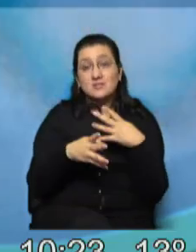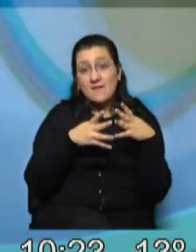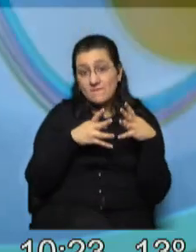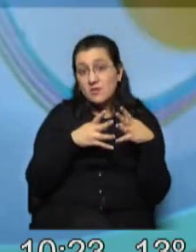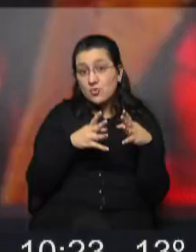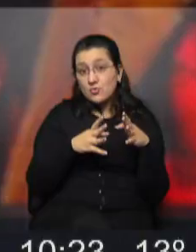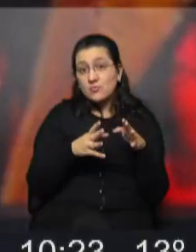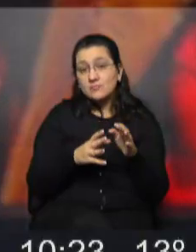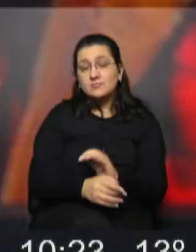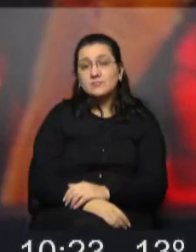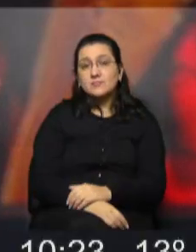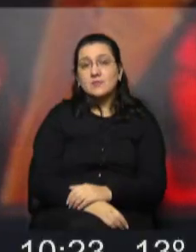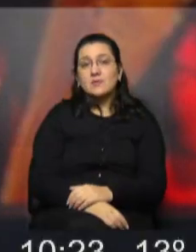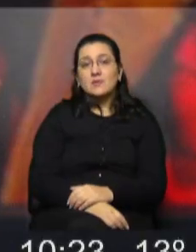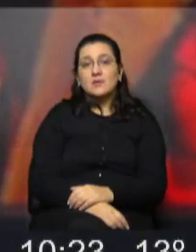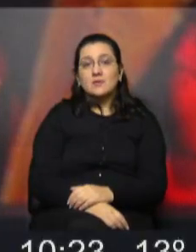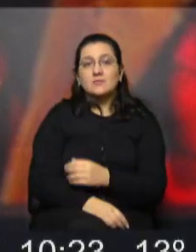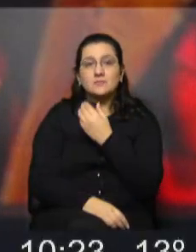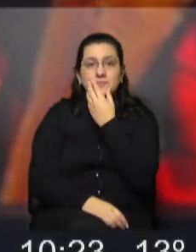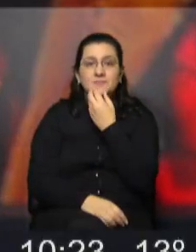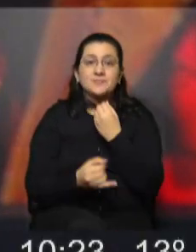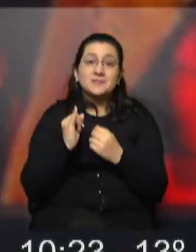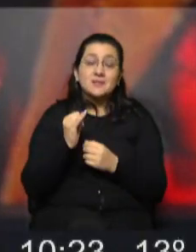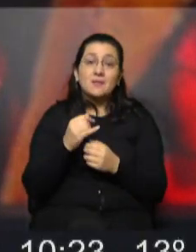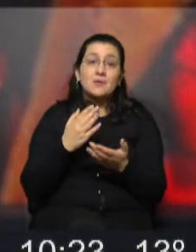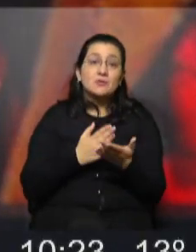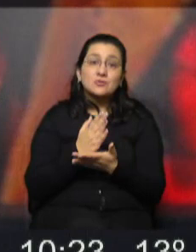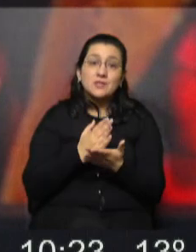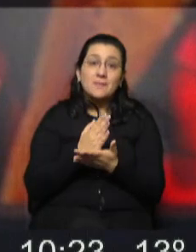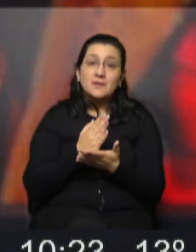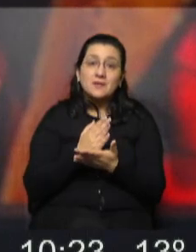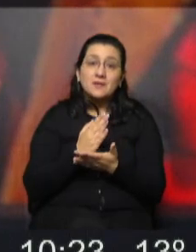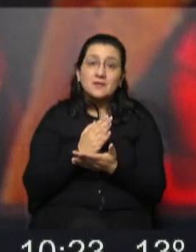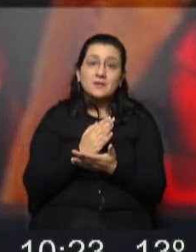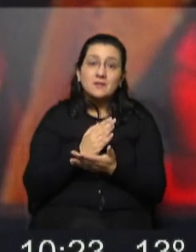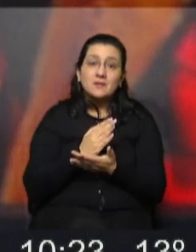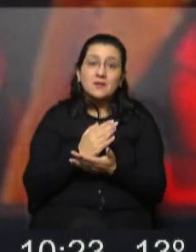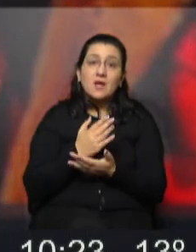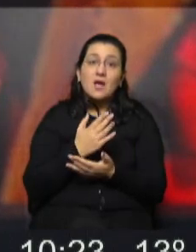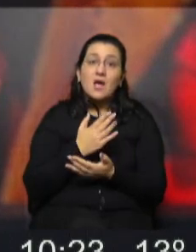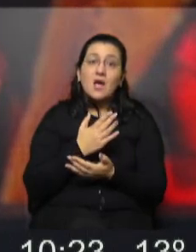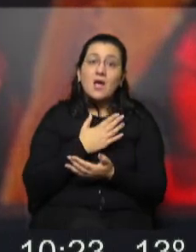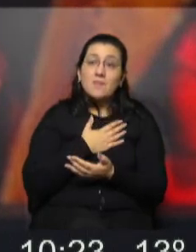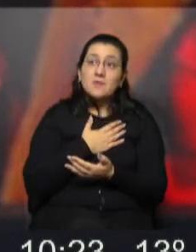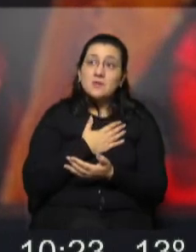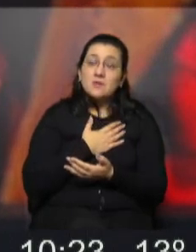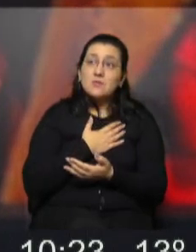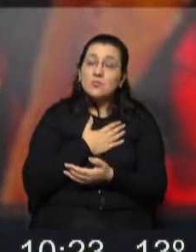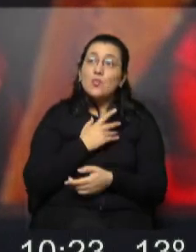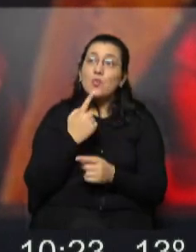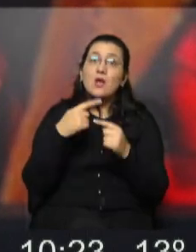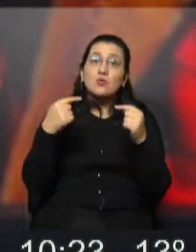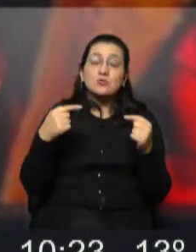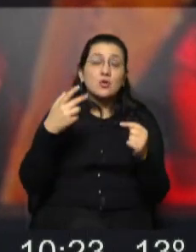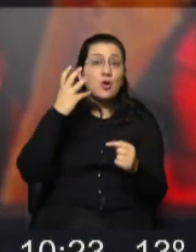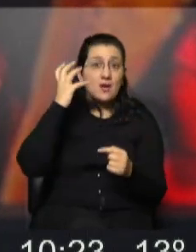ver, ¿no? Sí, pero siempre, viste, desde... A mí vos sabés una cosa que me pasó con la